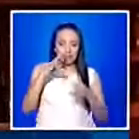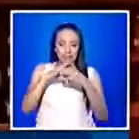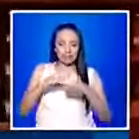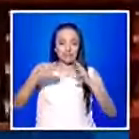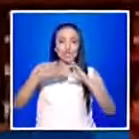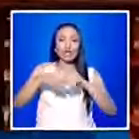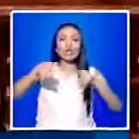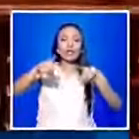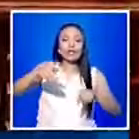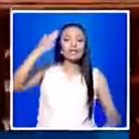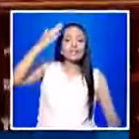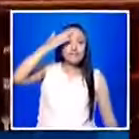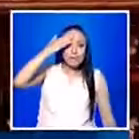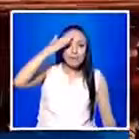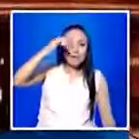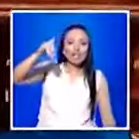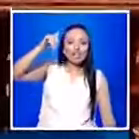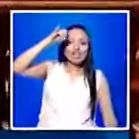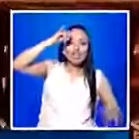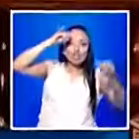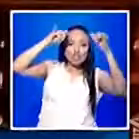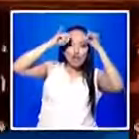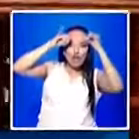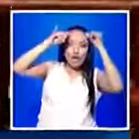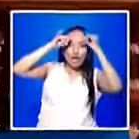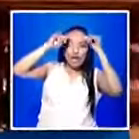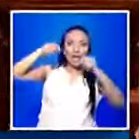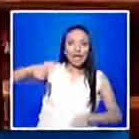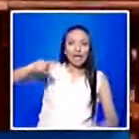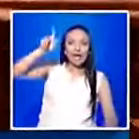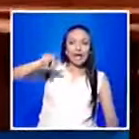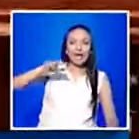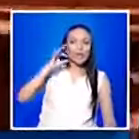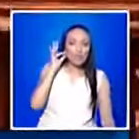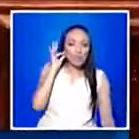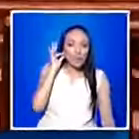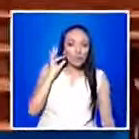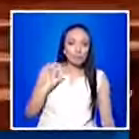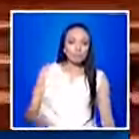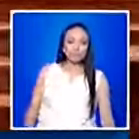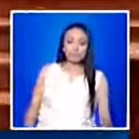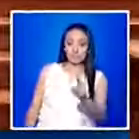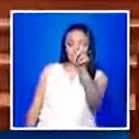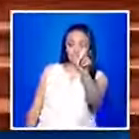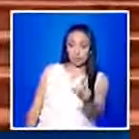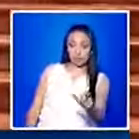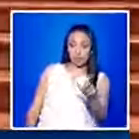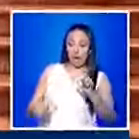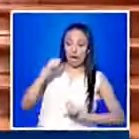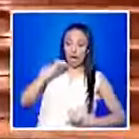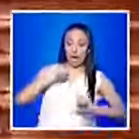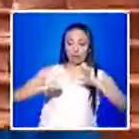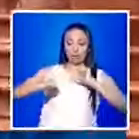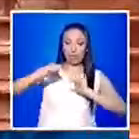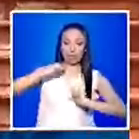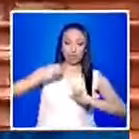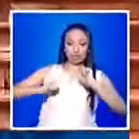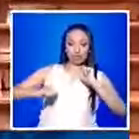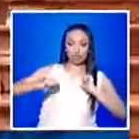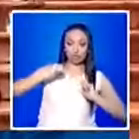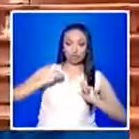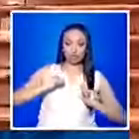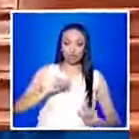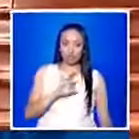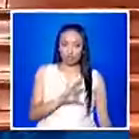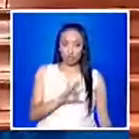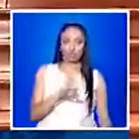que todo Quito conoce, pero no la conoce a profundidad. Y justamente estamos viendo uno de los actores que va a personificar a uno